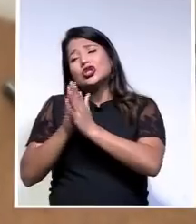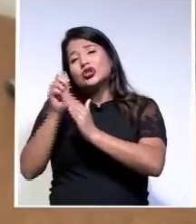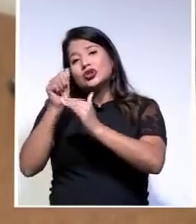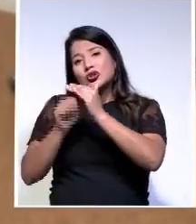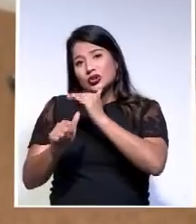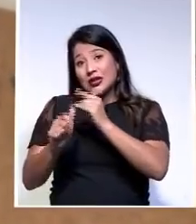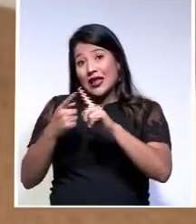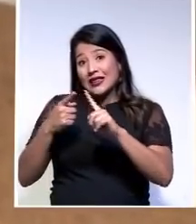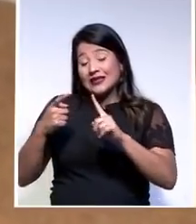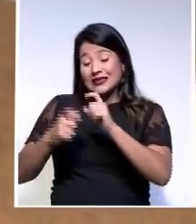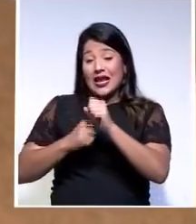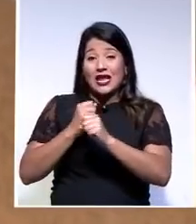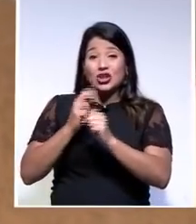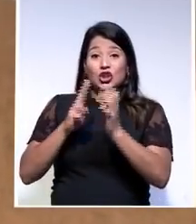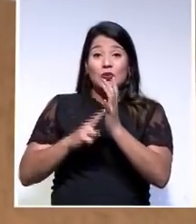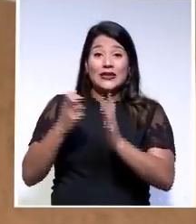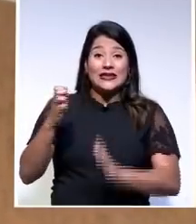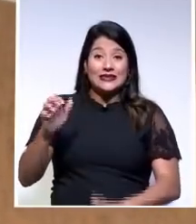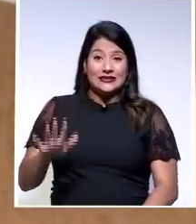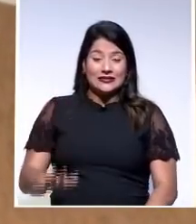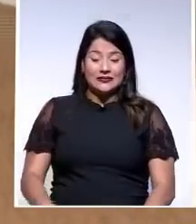desde 2015.